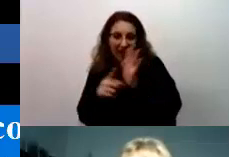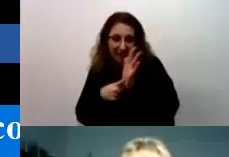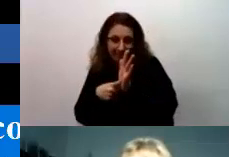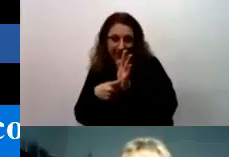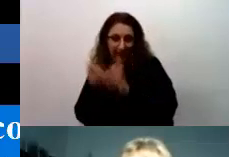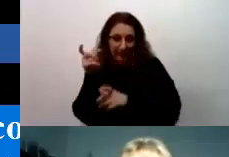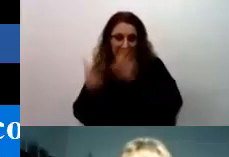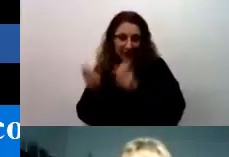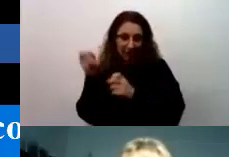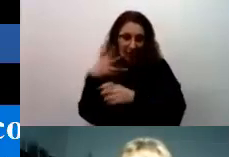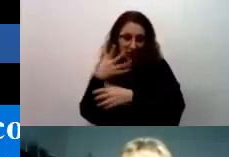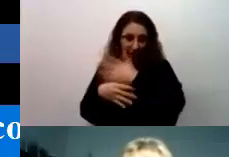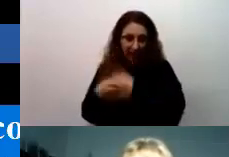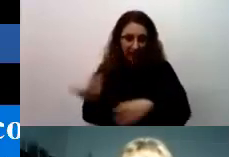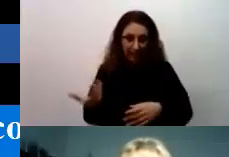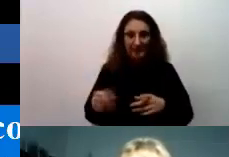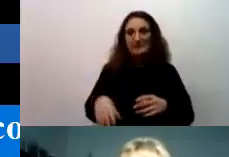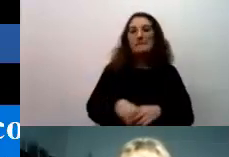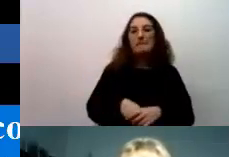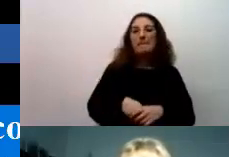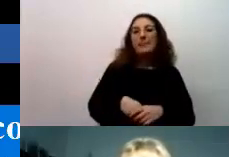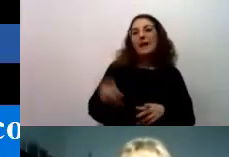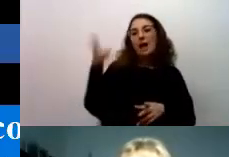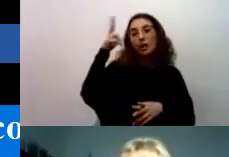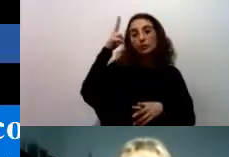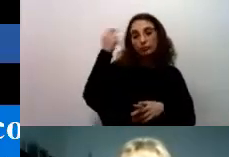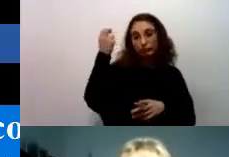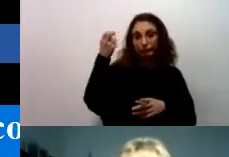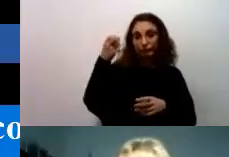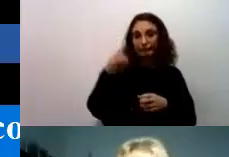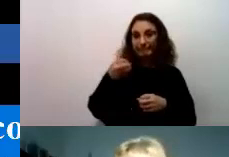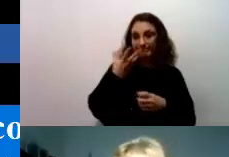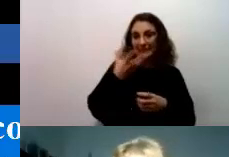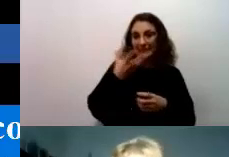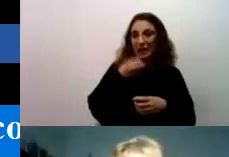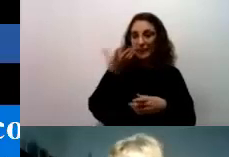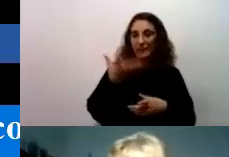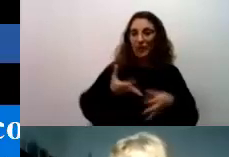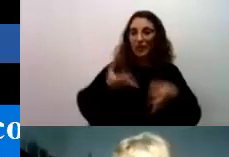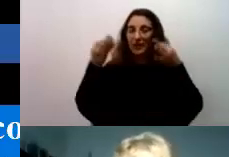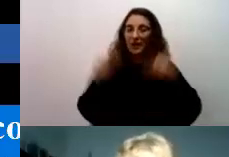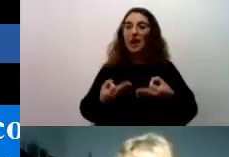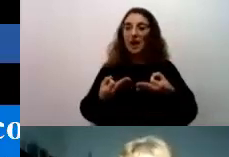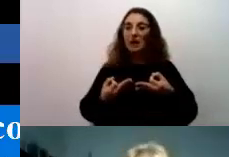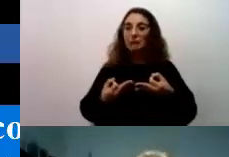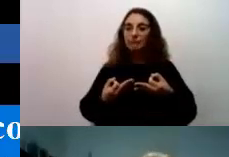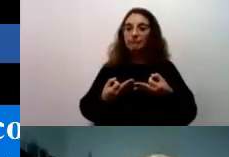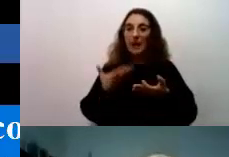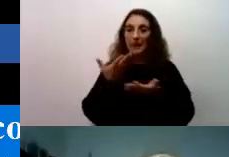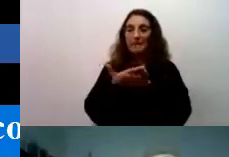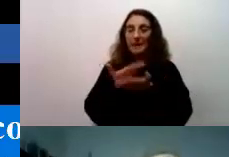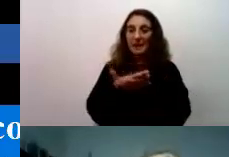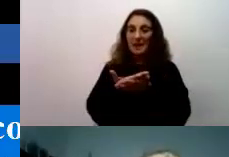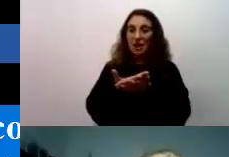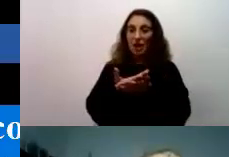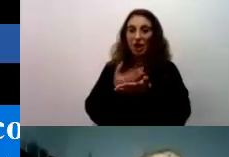Noveno, por lo expuesto, corresponde declarar formalmente admisible los recursos extraordinarios de las